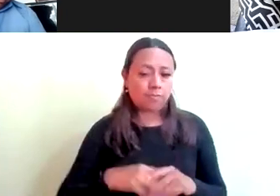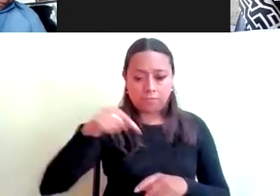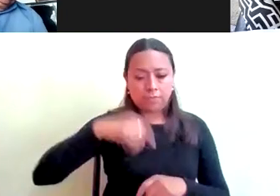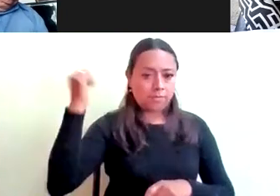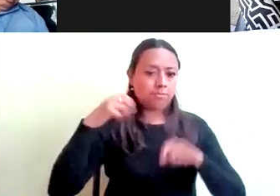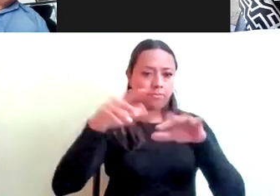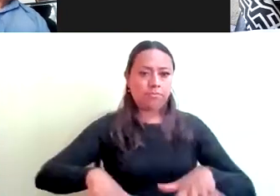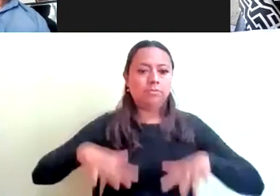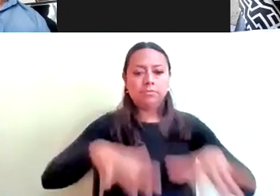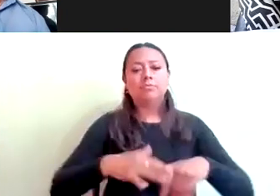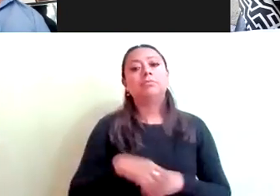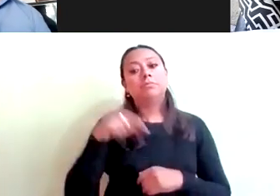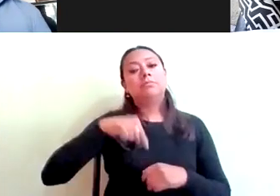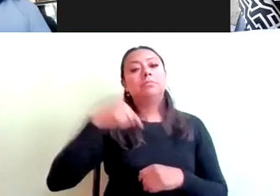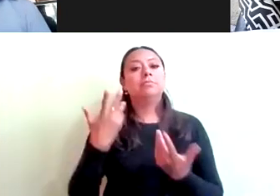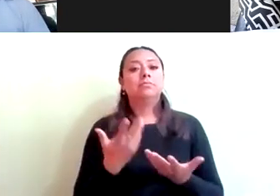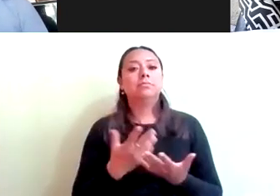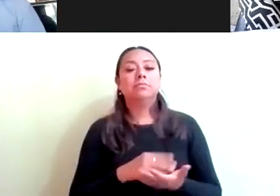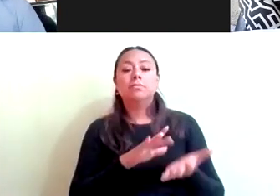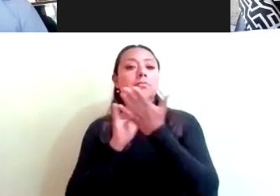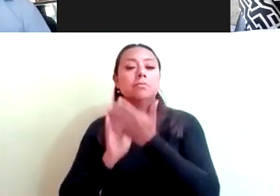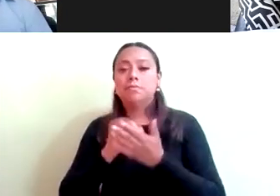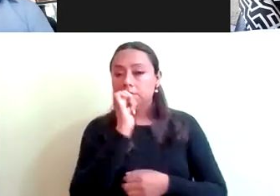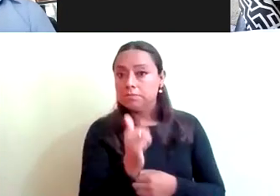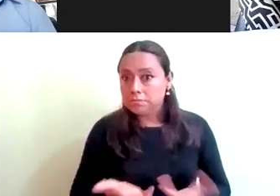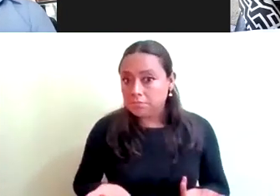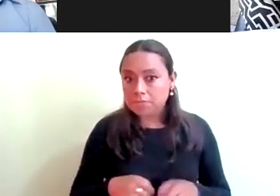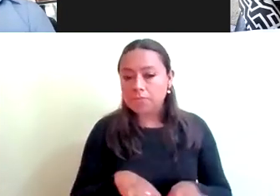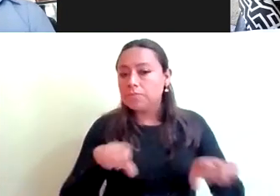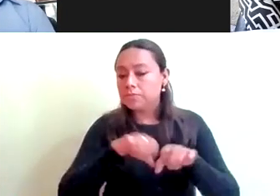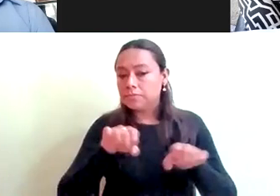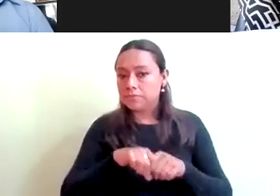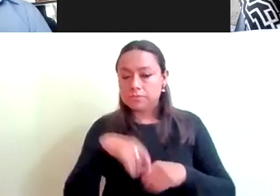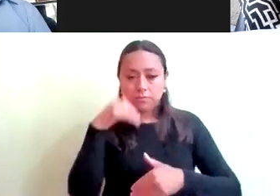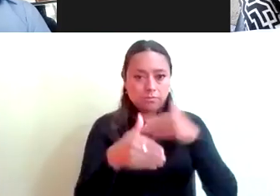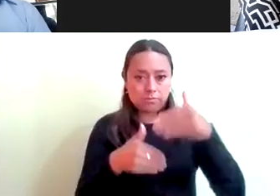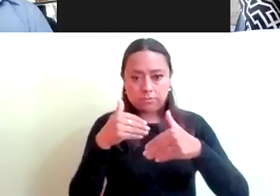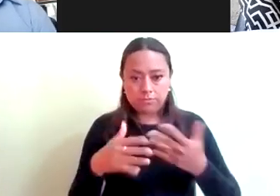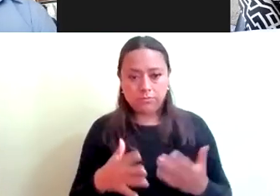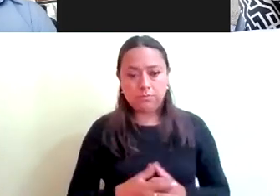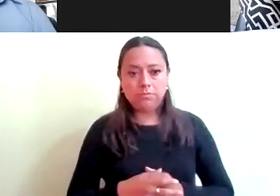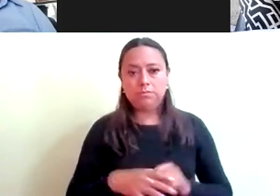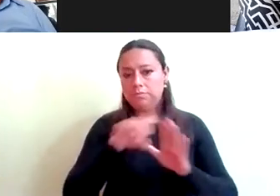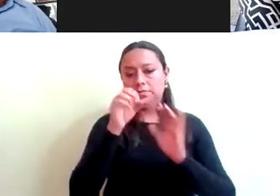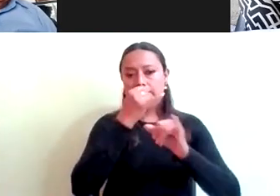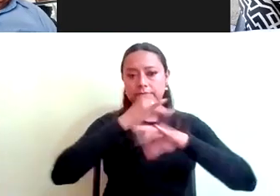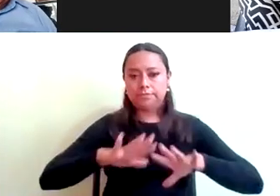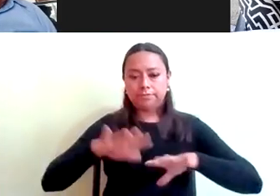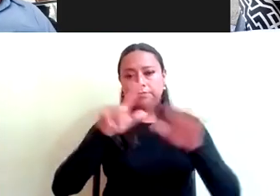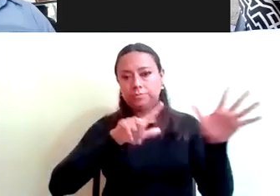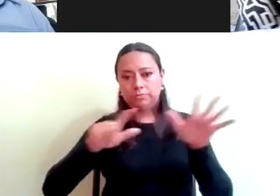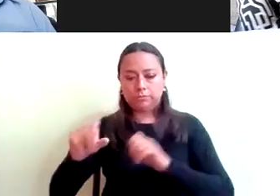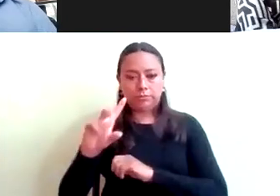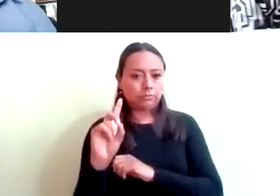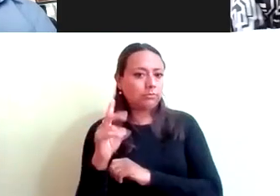anexo respecto de los que no tienen ningún grado de avance, como en el informe de las 744 unidades